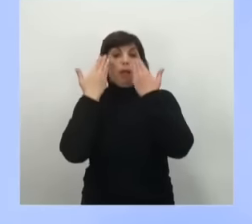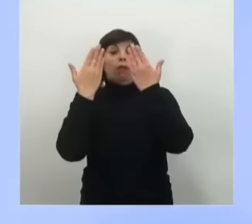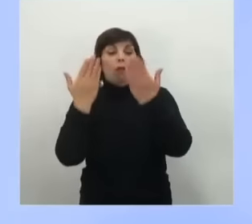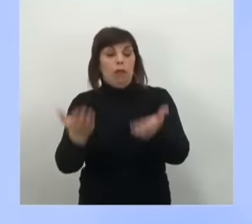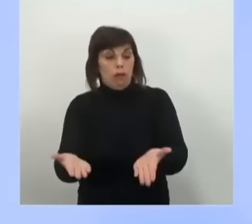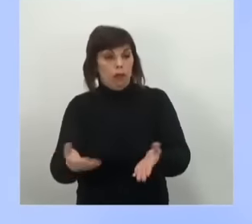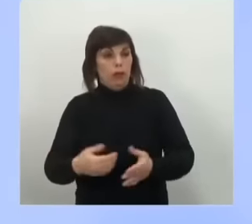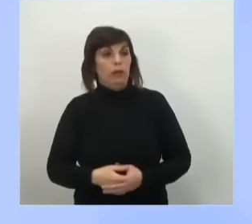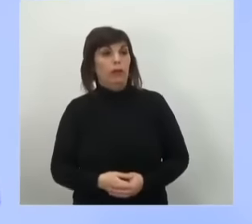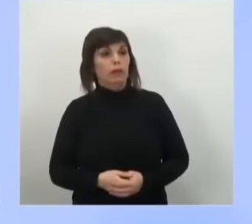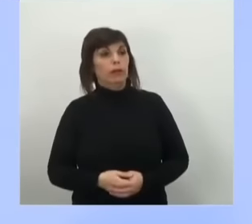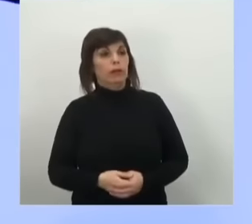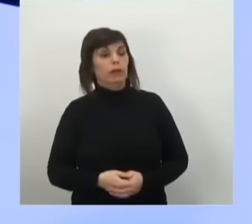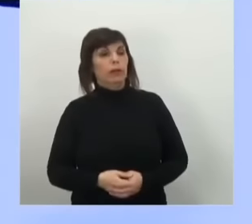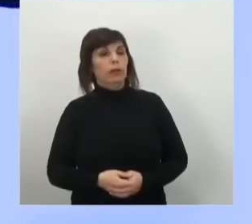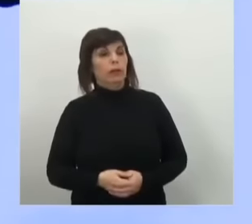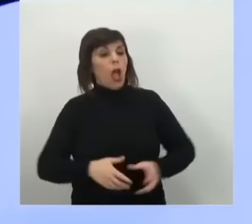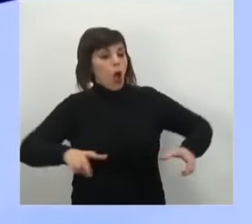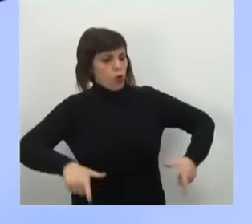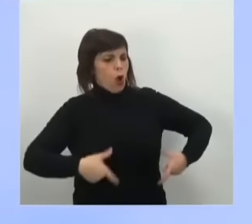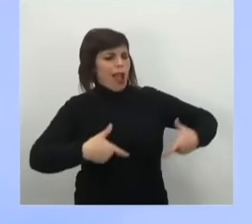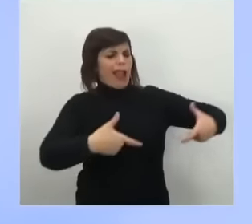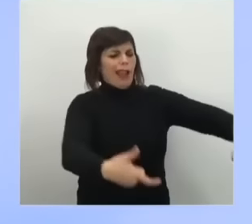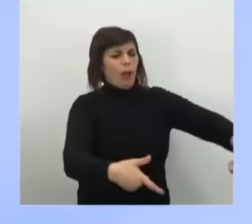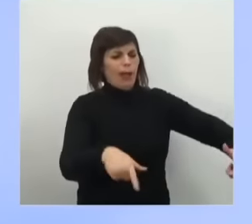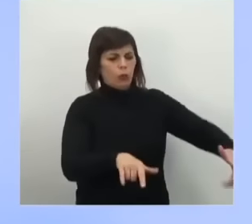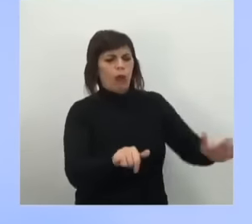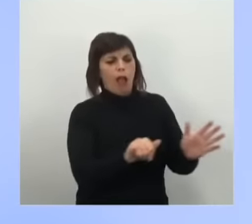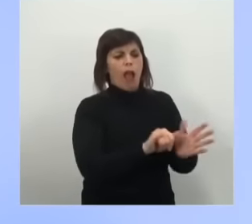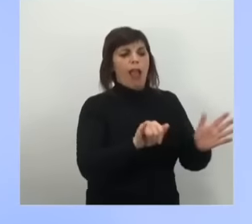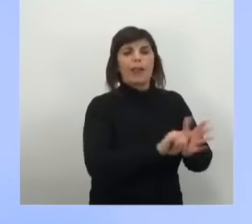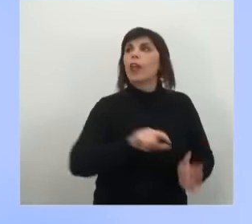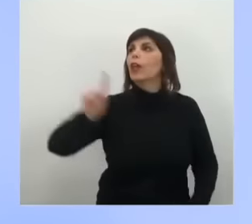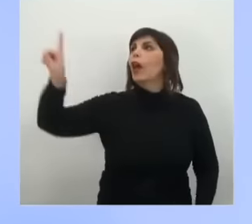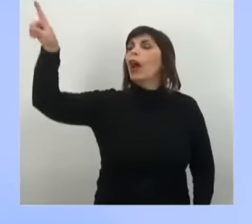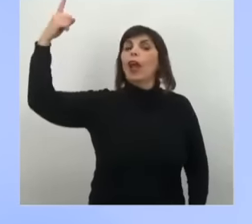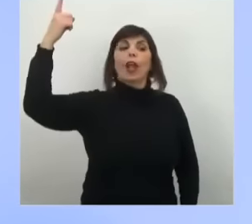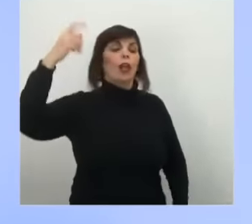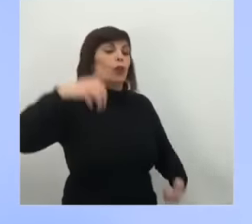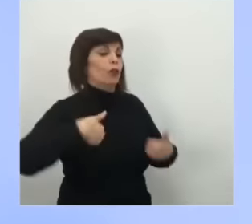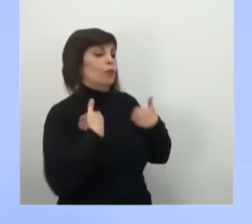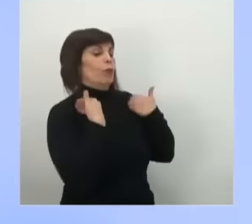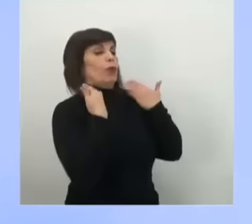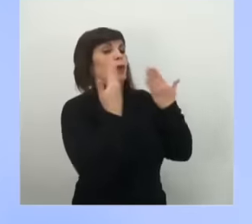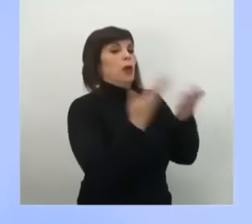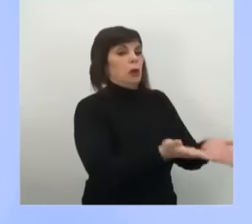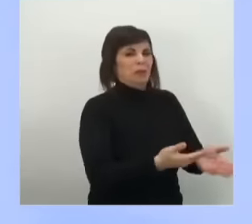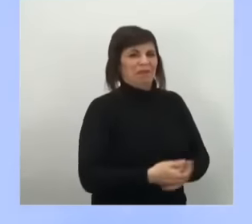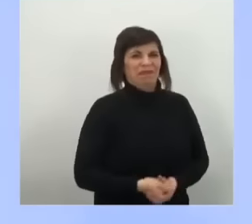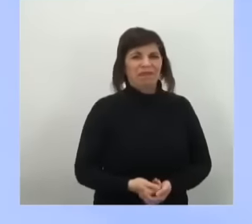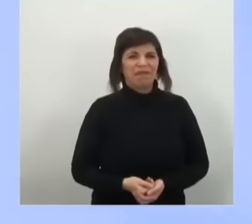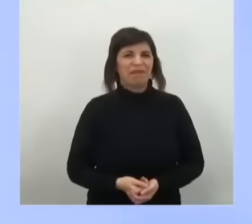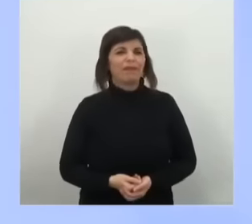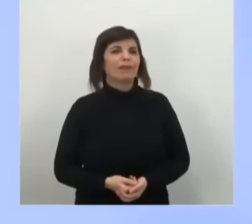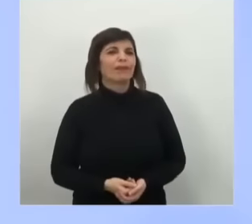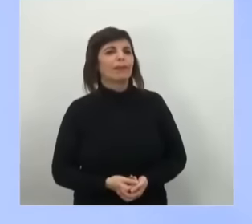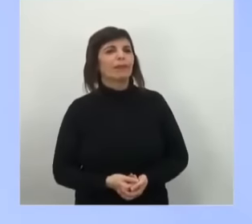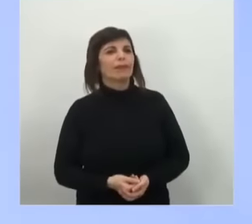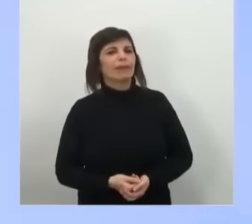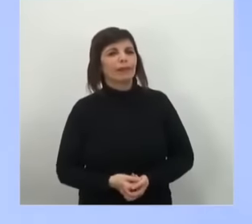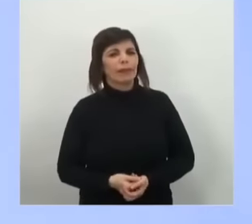van a Israel pastor yo tengo el bote de basura por ahí ustedes van y se meten aquel bote y salen hablando hebreo miren